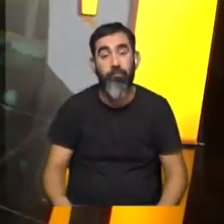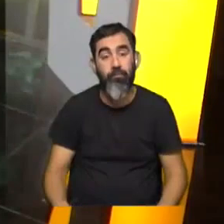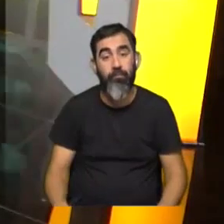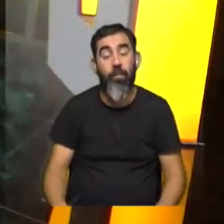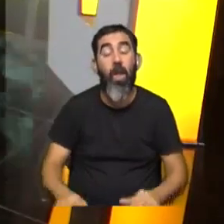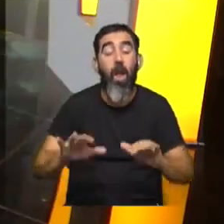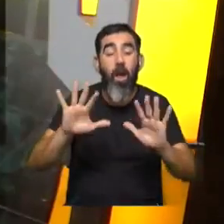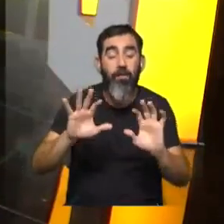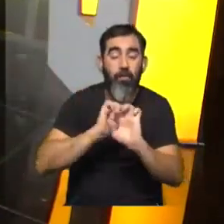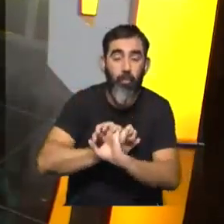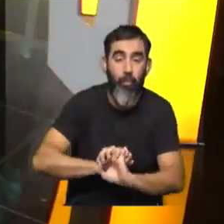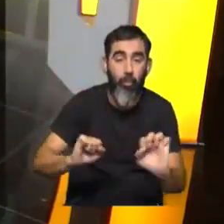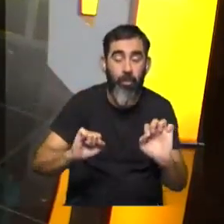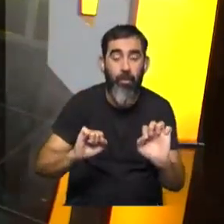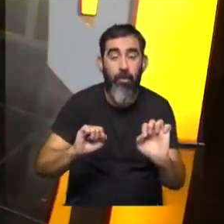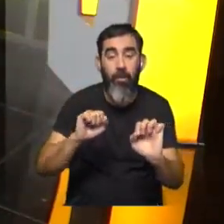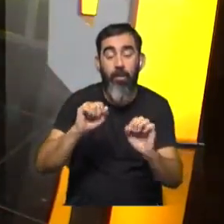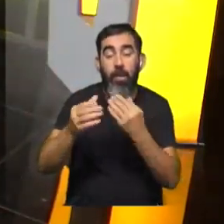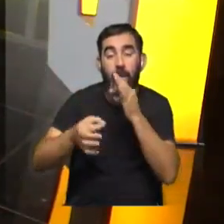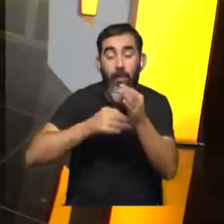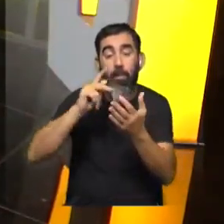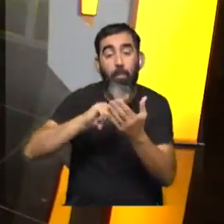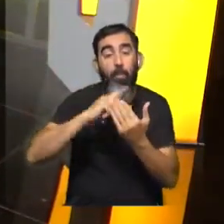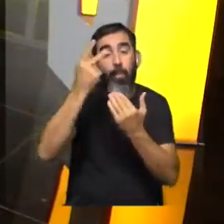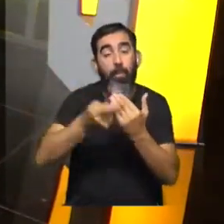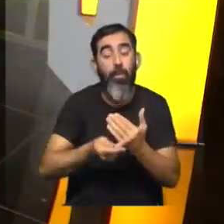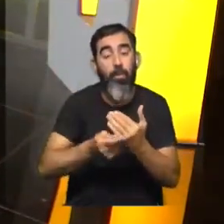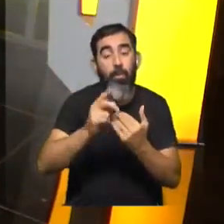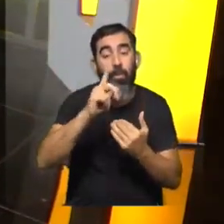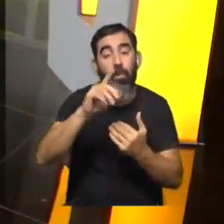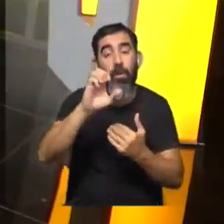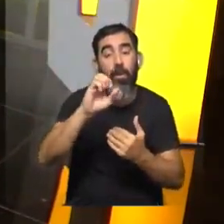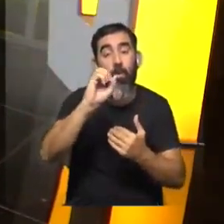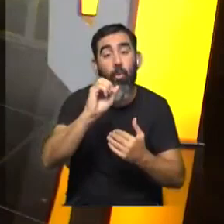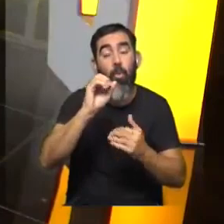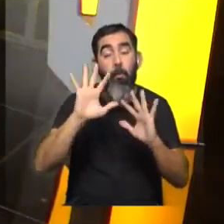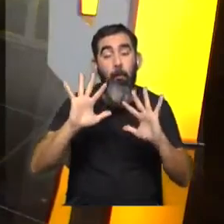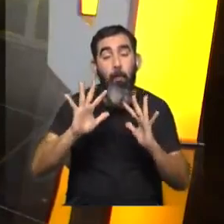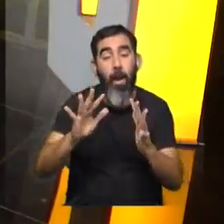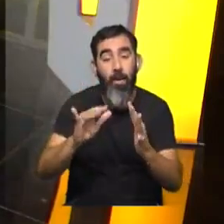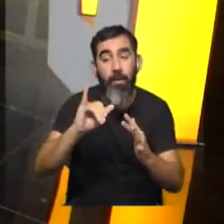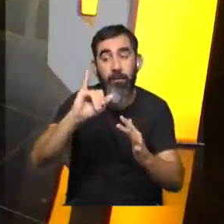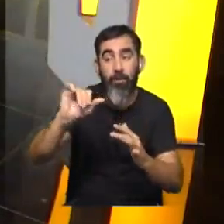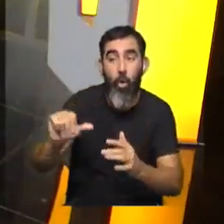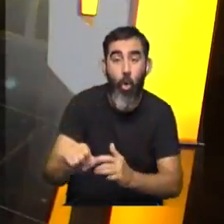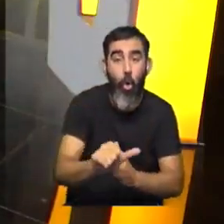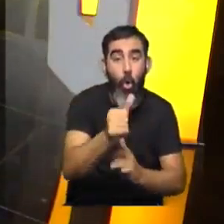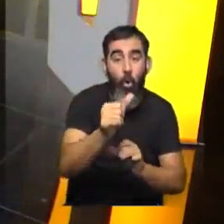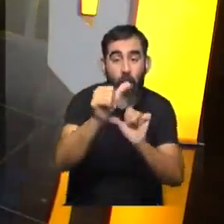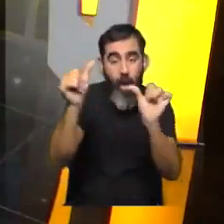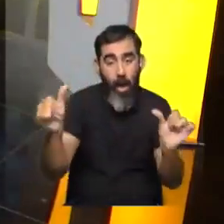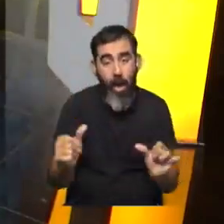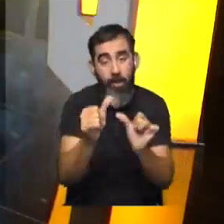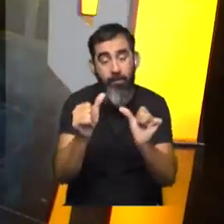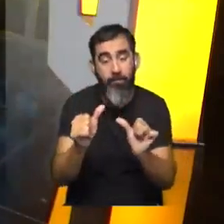puede hablar de lo que es este proyecto de Geoparque Botucatú, que si se concreta, si se pueda llevar a cabo, va a